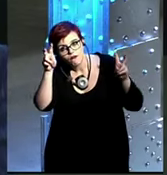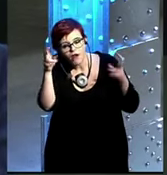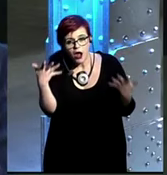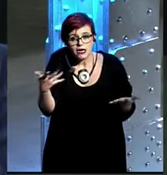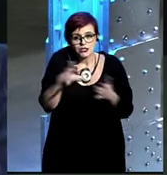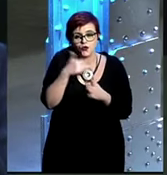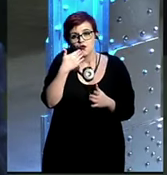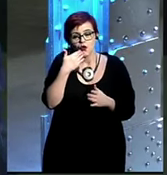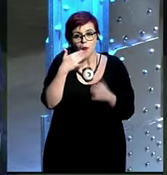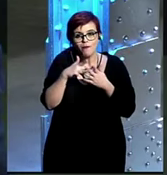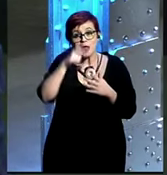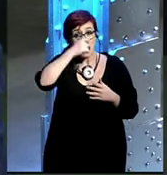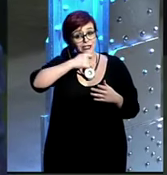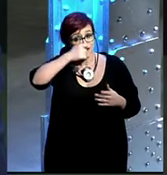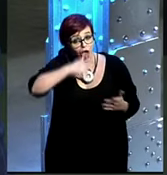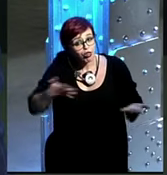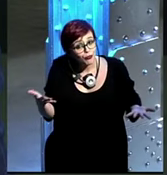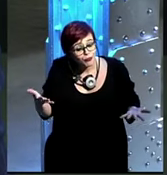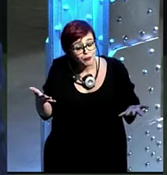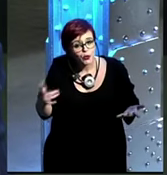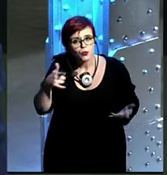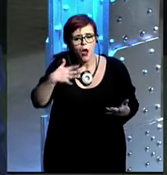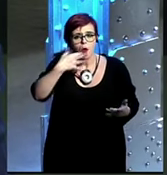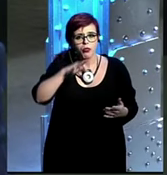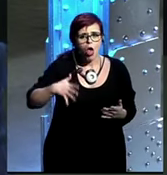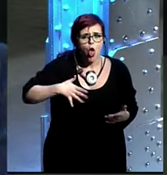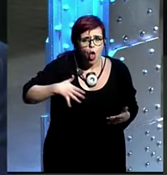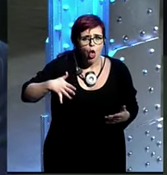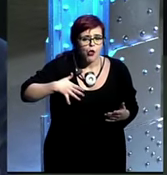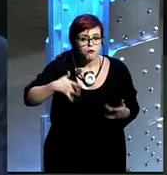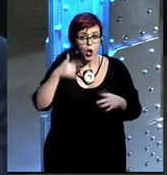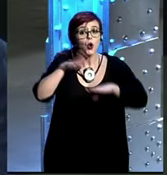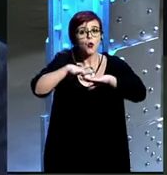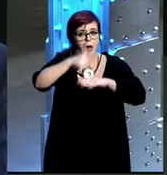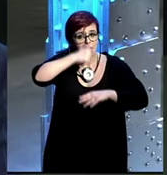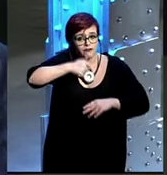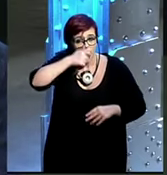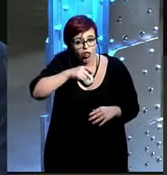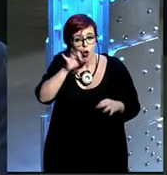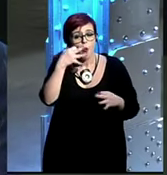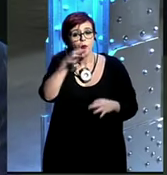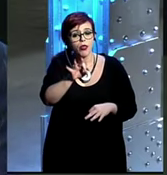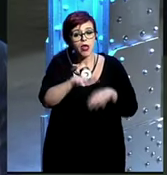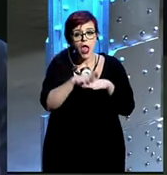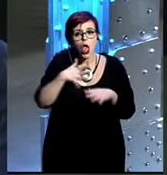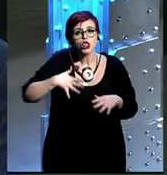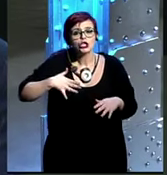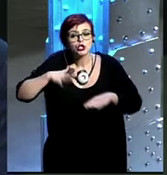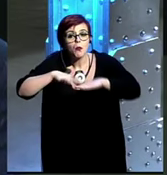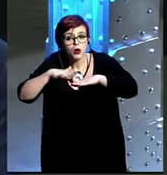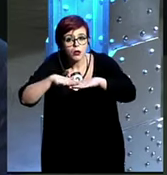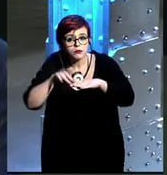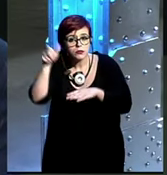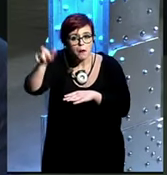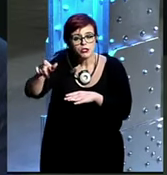como tener un resfriado. Puedes estar tosiendo quizá porque estés resfriado, puedes estar tosiendo porque la persona que está a tu